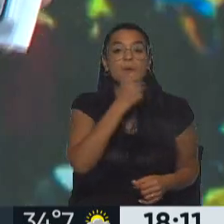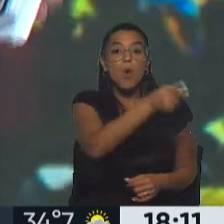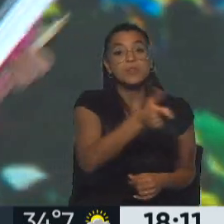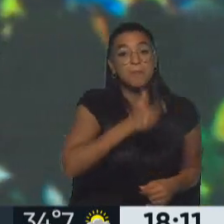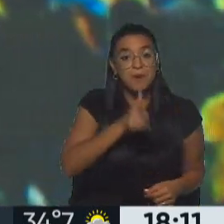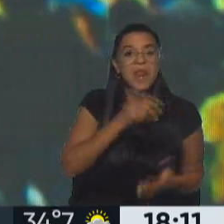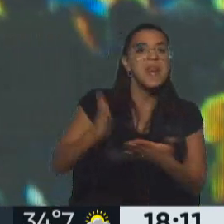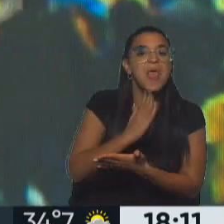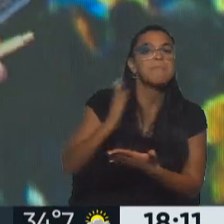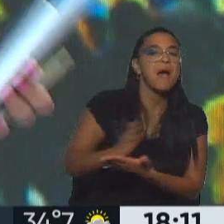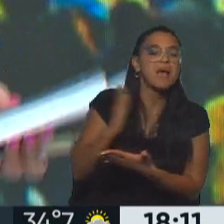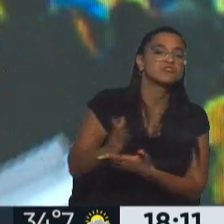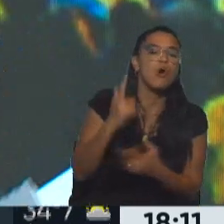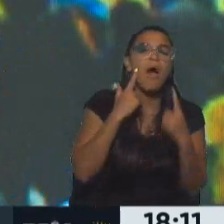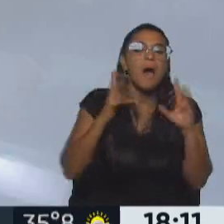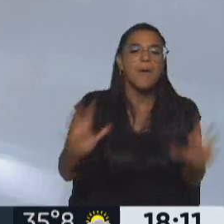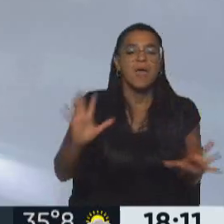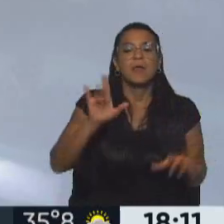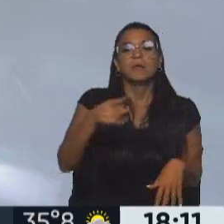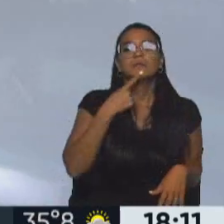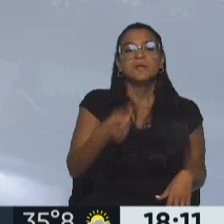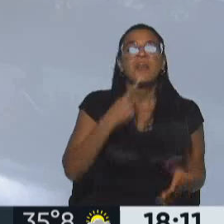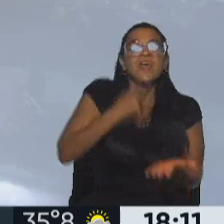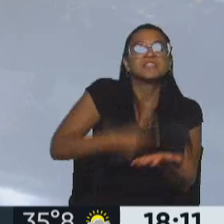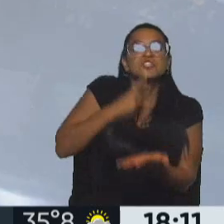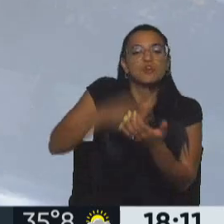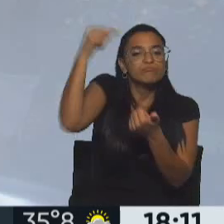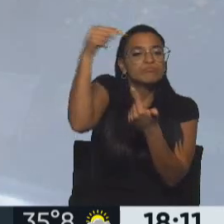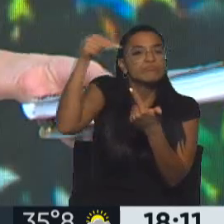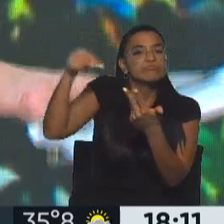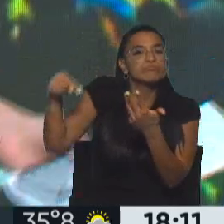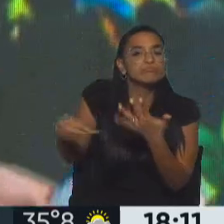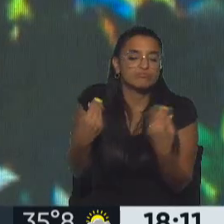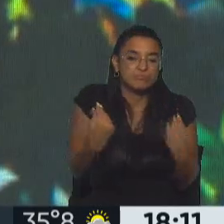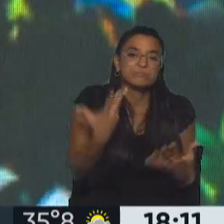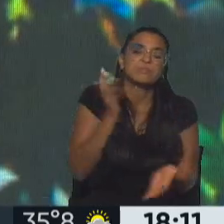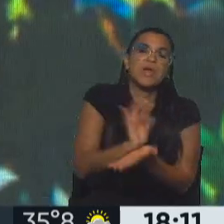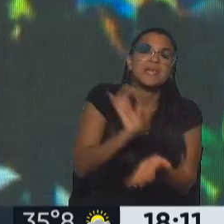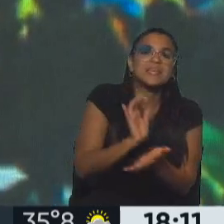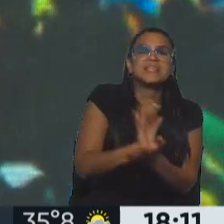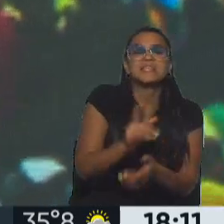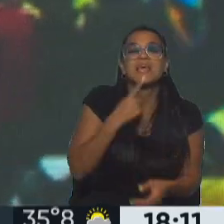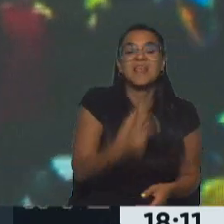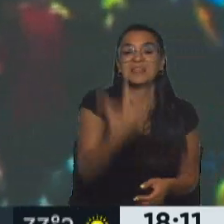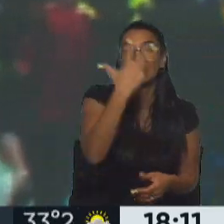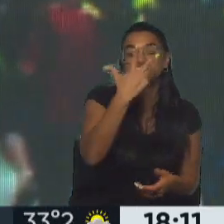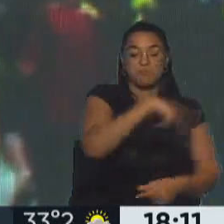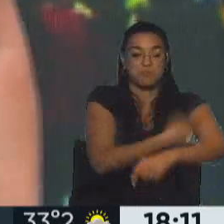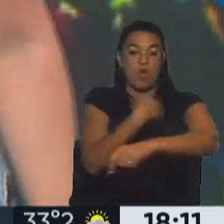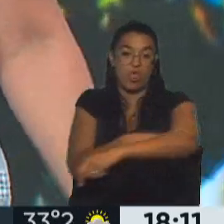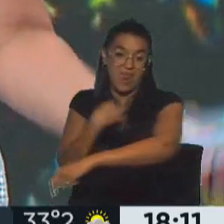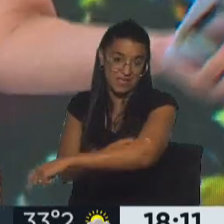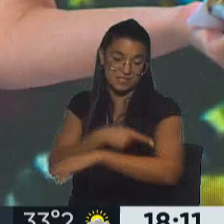te parece Vamos a repasar al menos los primeros decisiones que se tomaron después del intento de golpe de estado los tres poderes